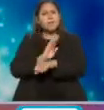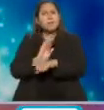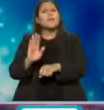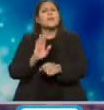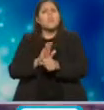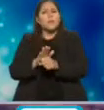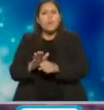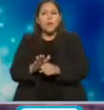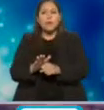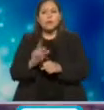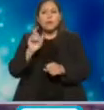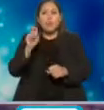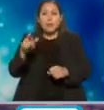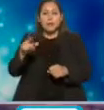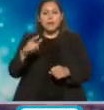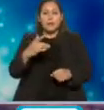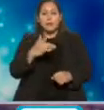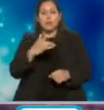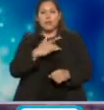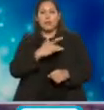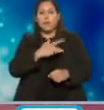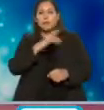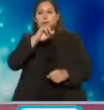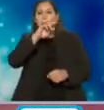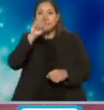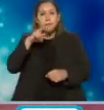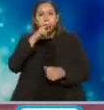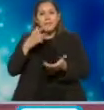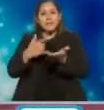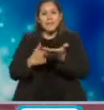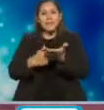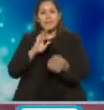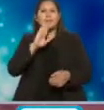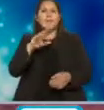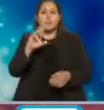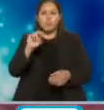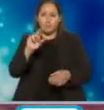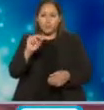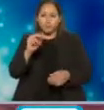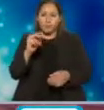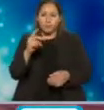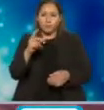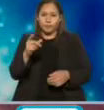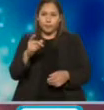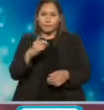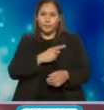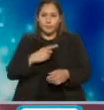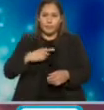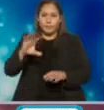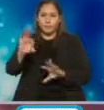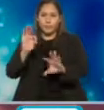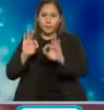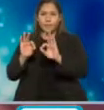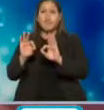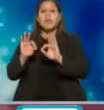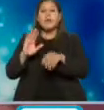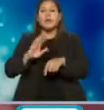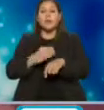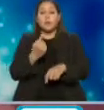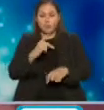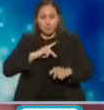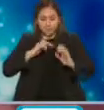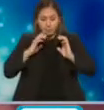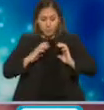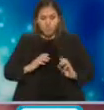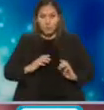sean monoinsaturados, los aceites nos dan grasas insaturadas, que son muy importantes. ¿Por qué? Porque nuestro organismo no